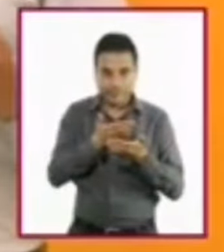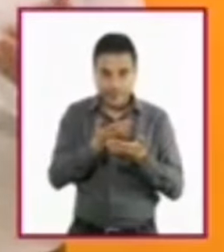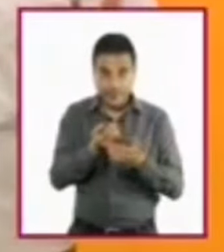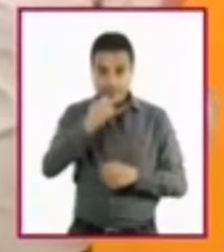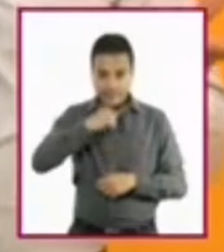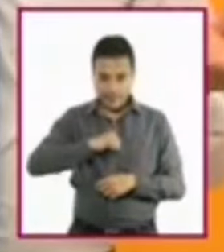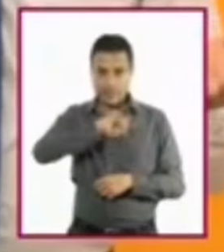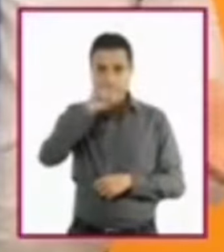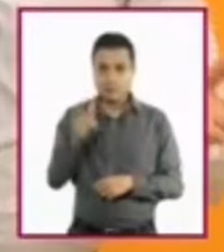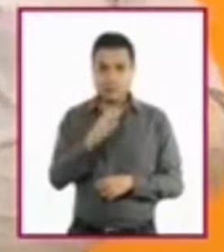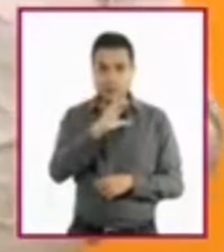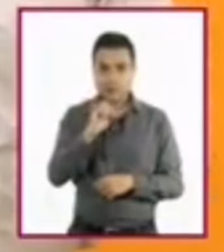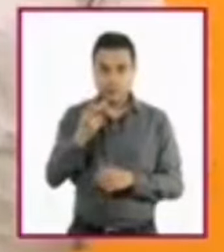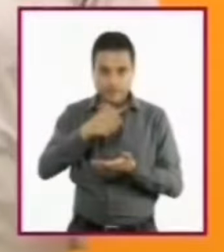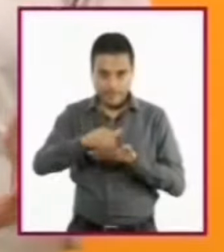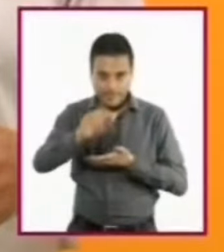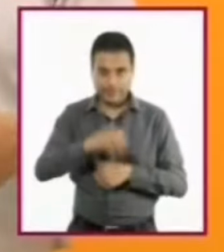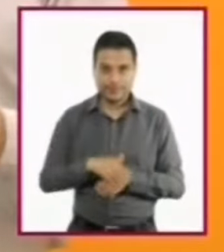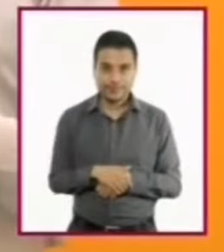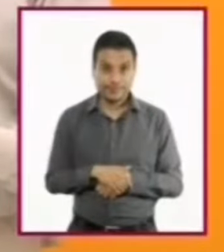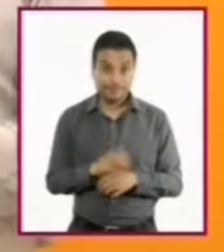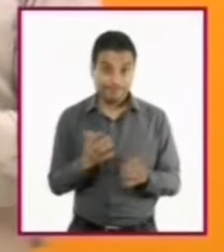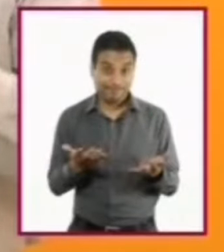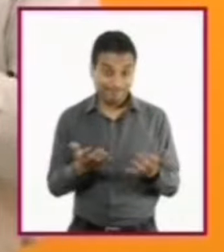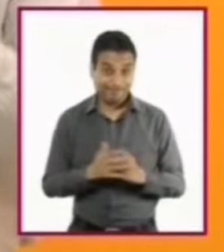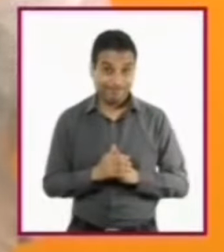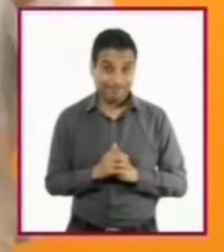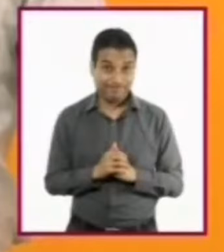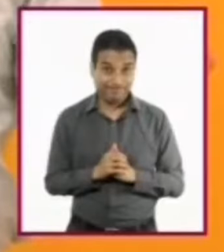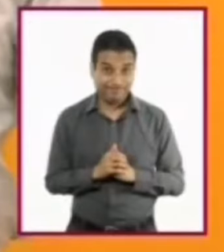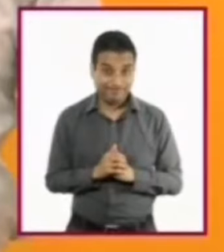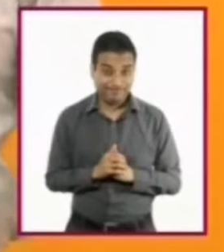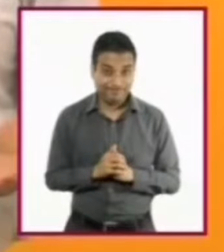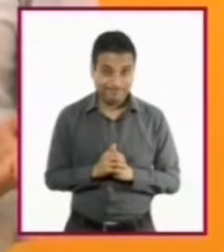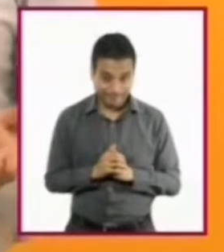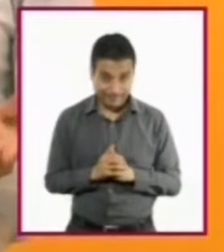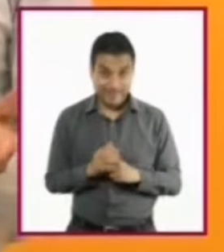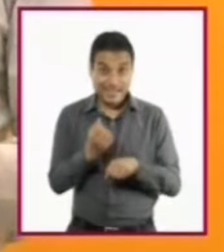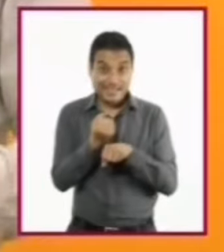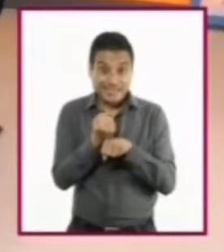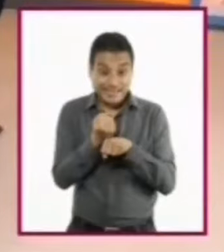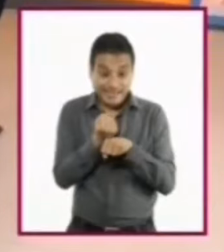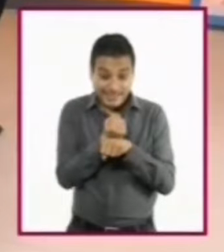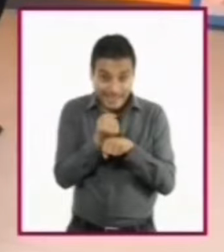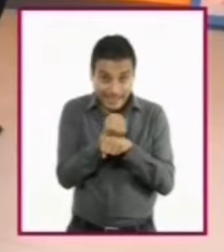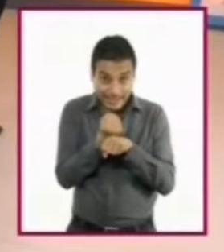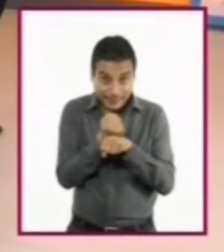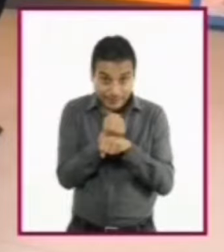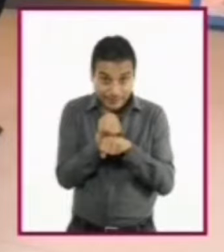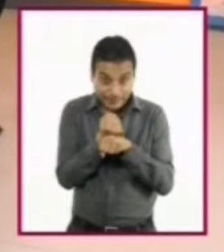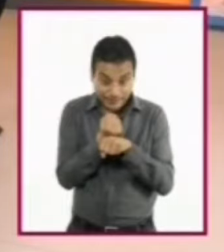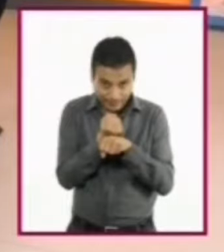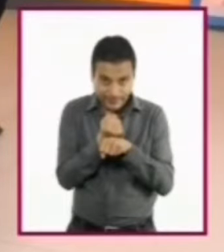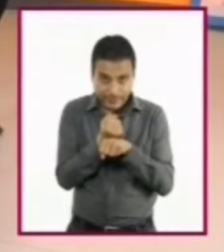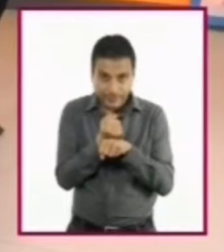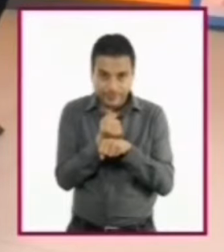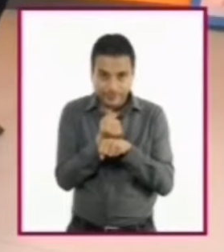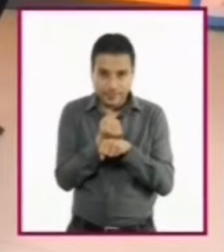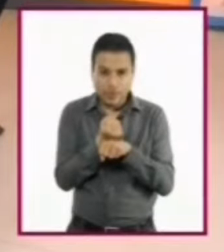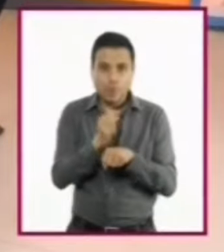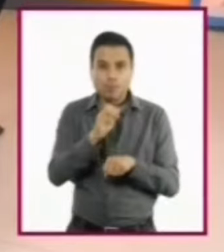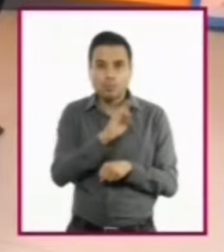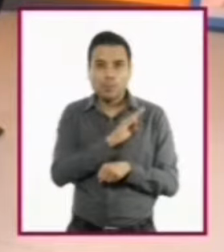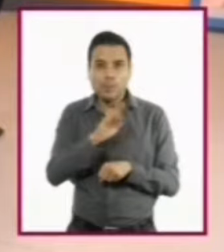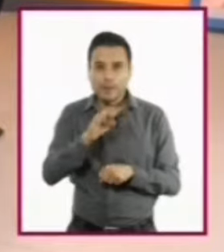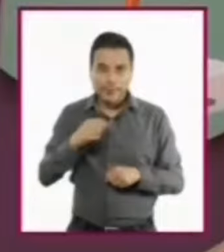respiratorio se encargan del intercambio gaseoso que se produce entre la sangre y el ambiente. Al utilizar la sangre como